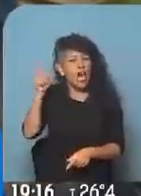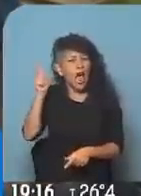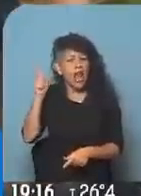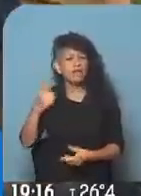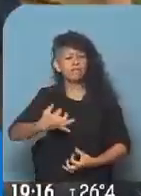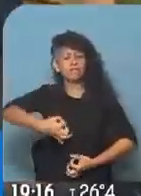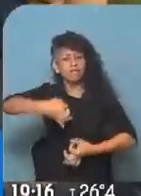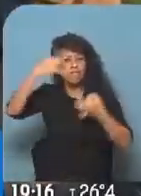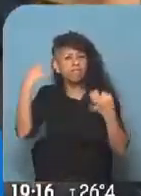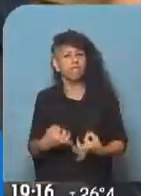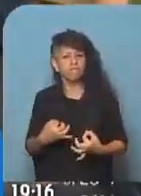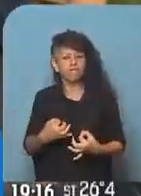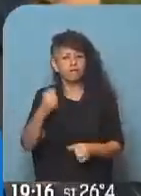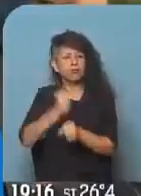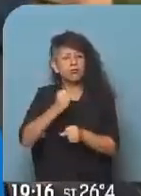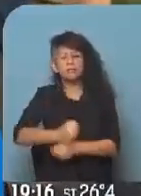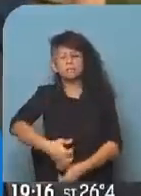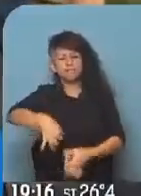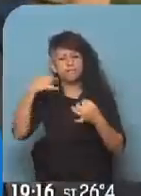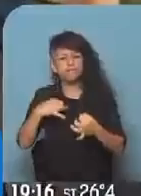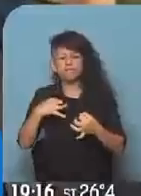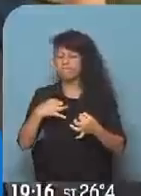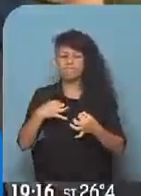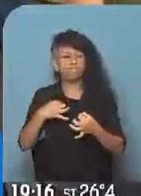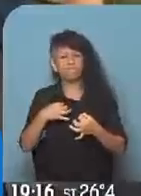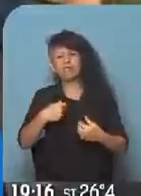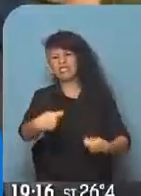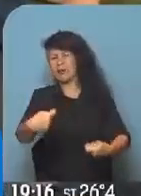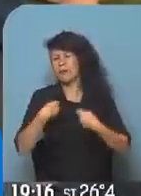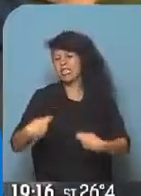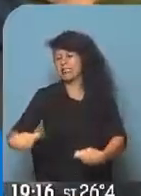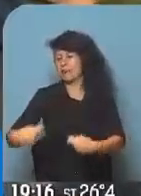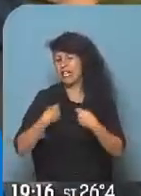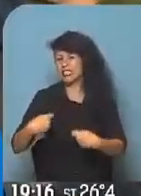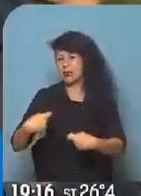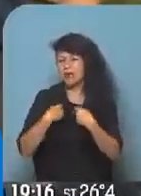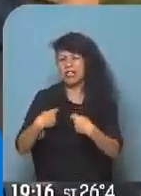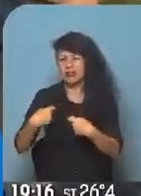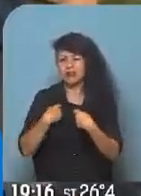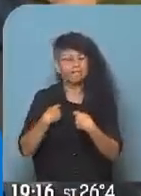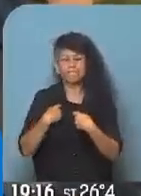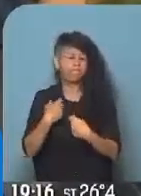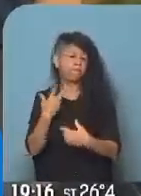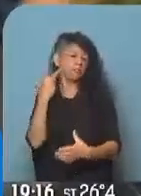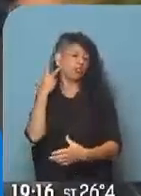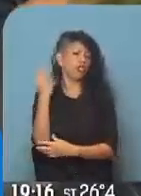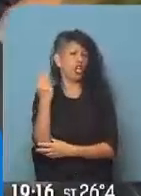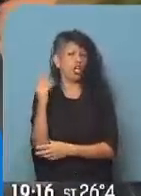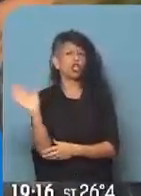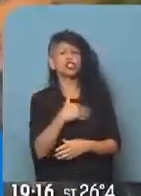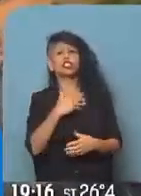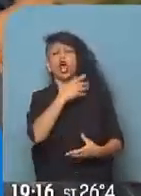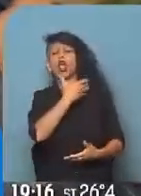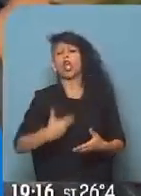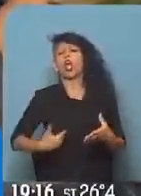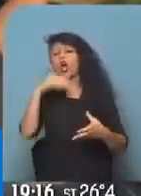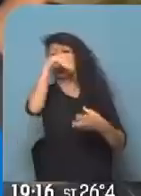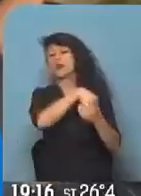grandeza para no aflojar frente a las presiones que recibió de todos los funcionarios.